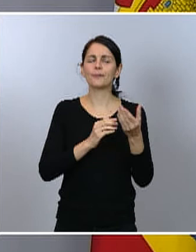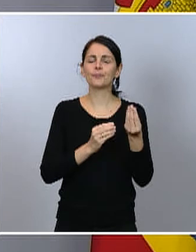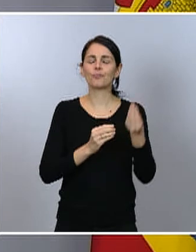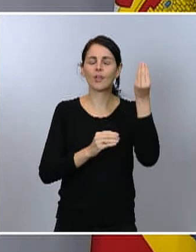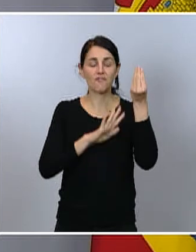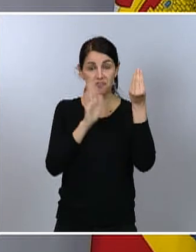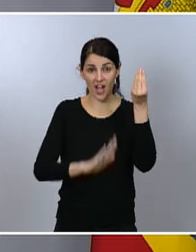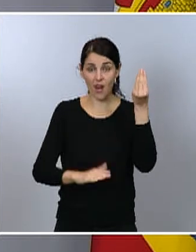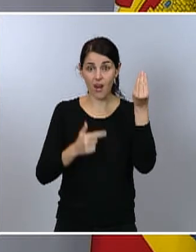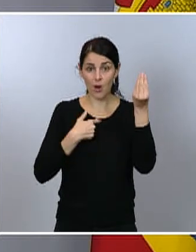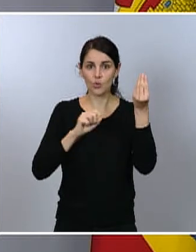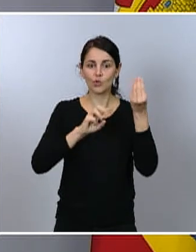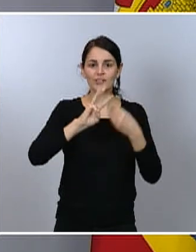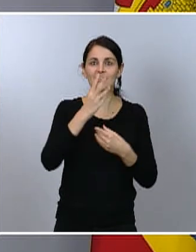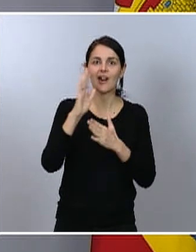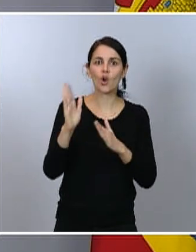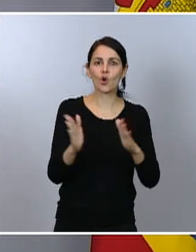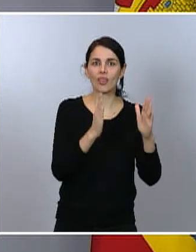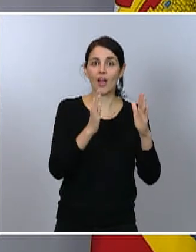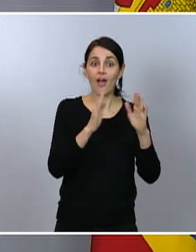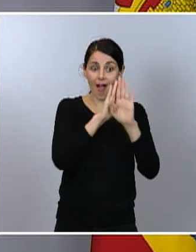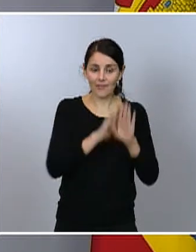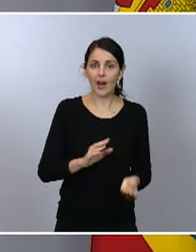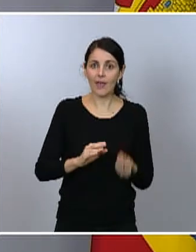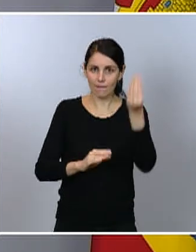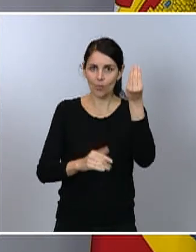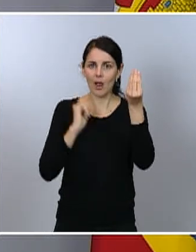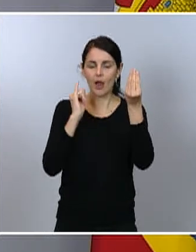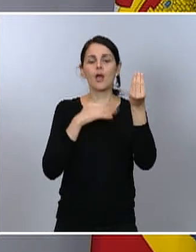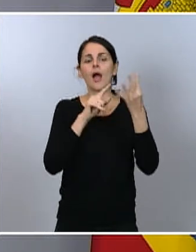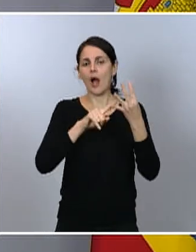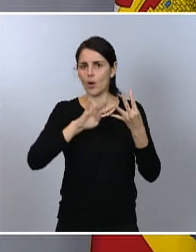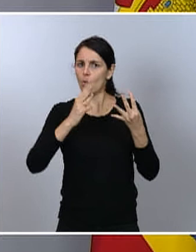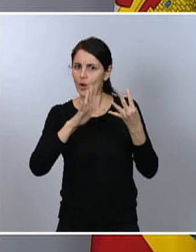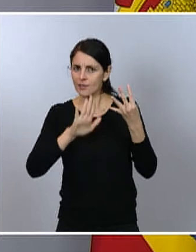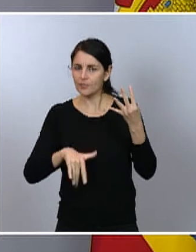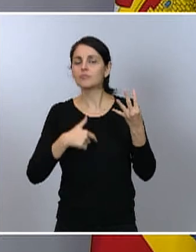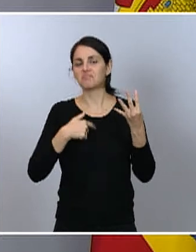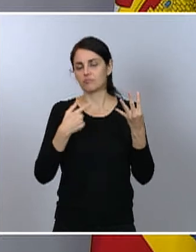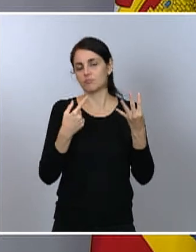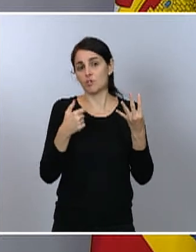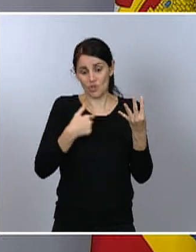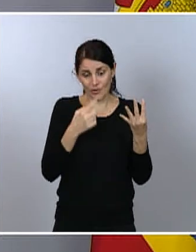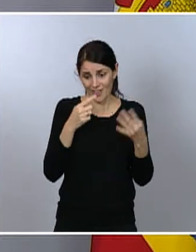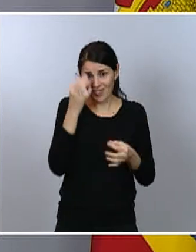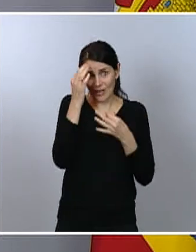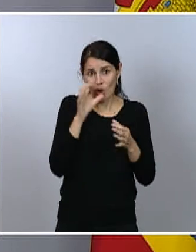después de la tercera ronda, quiero decir, y lo haremos ahora. Ahora mismo ese dato no lo tengo, no lo podría facilitar.